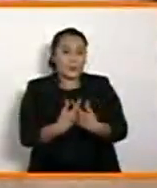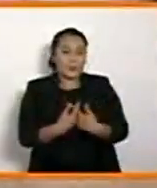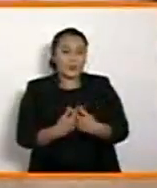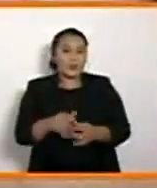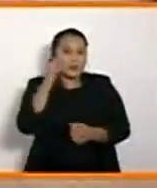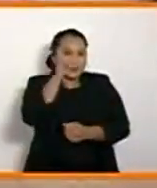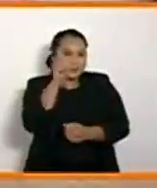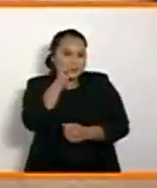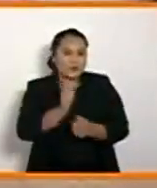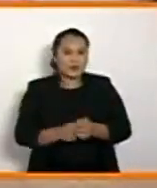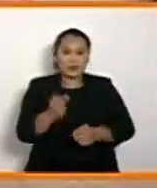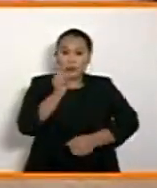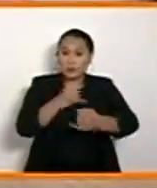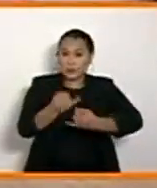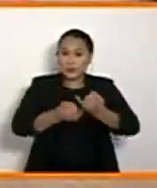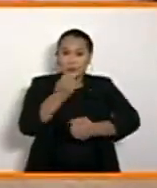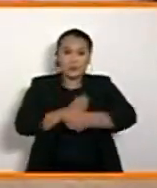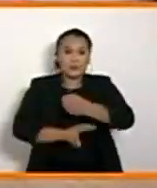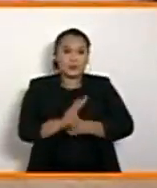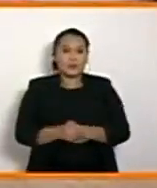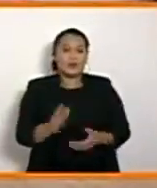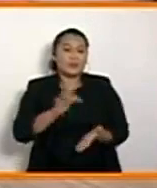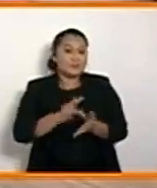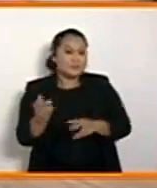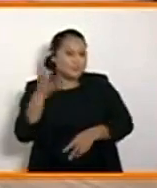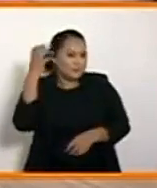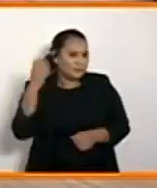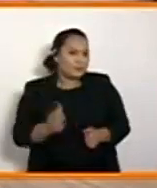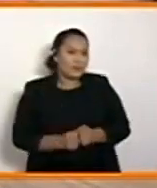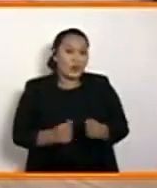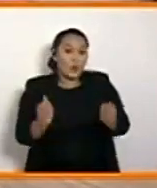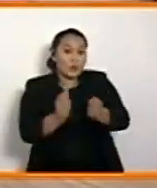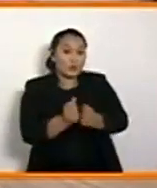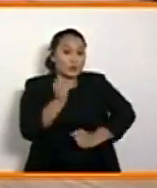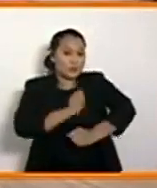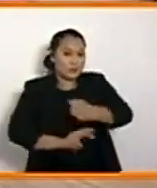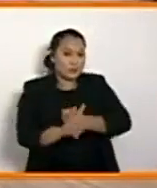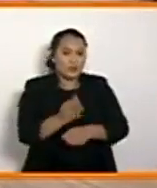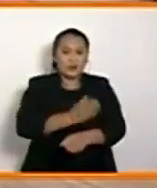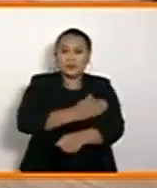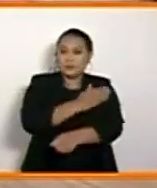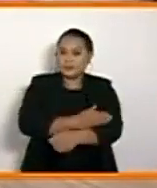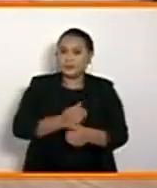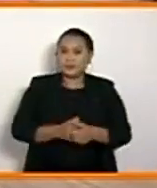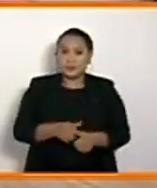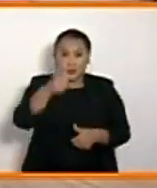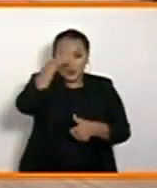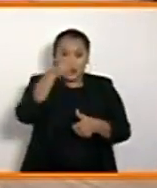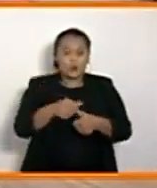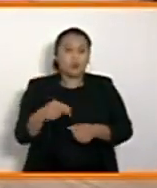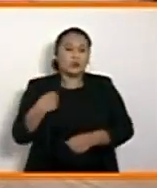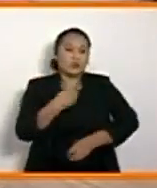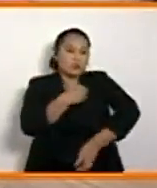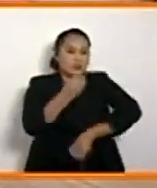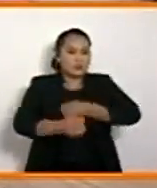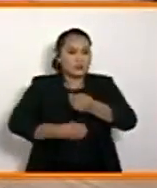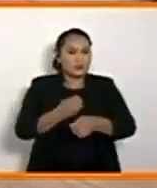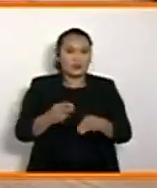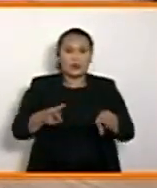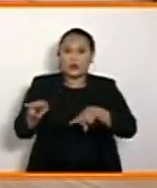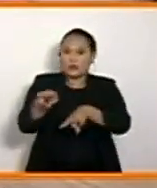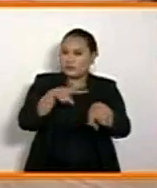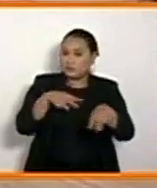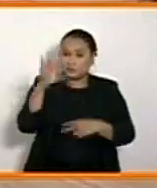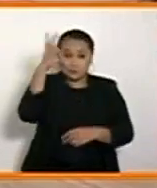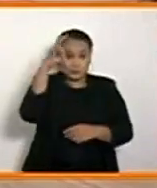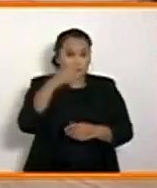Lanza en Premiados. Muchas gracias, Charlyn. Continuamos la diversión junto a Premiados, pero antes, pues recuerden que sus sorteos son totalmente en vivo y al